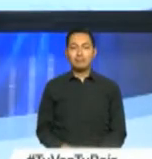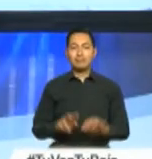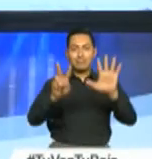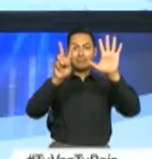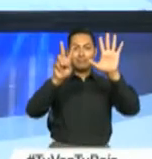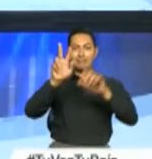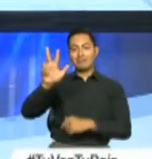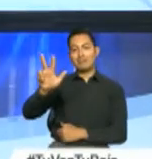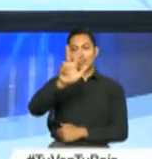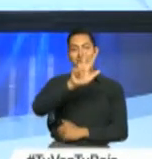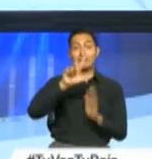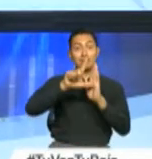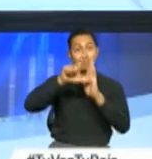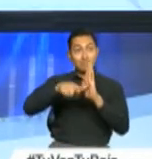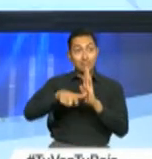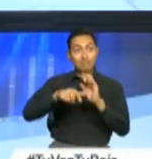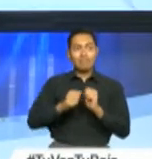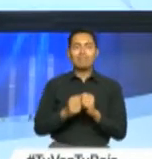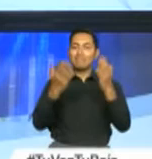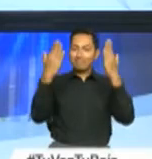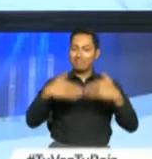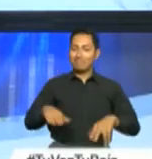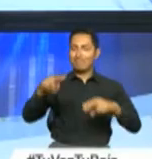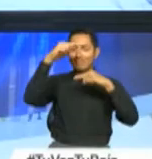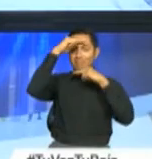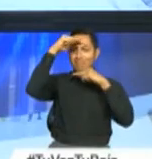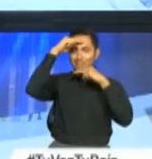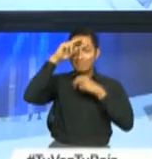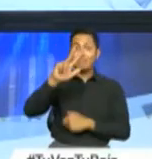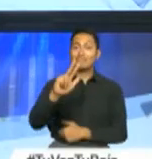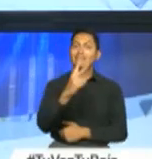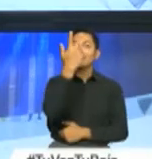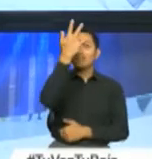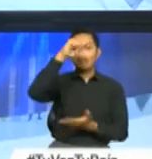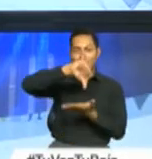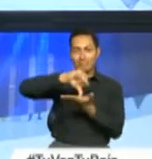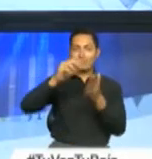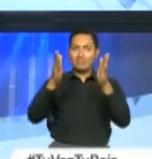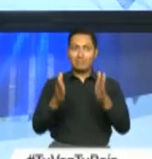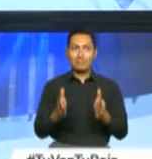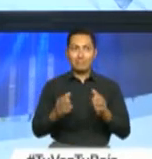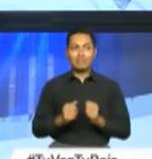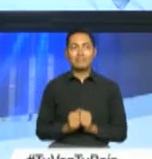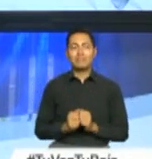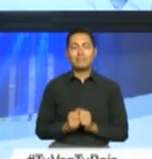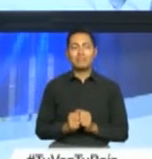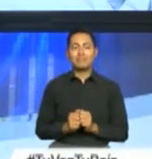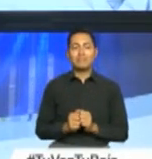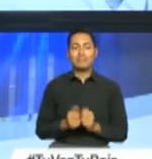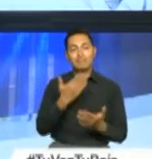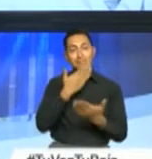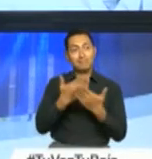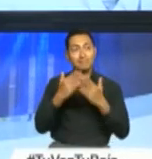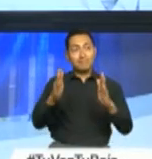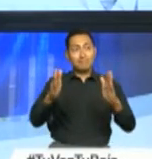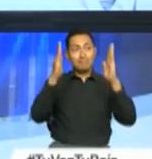19 horas con 33 minutos. Aquí finalizamos la tercera emisión del Noticiero Ciudadano. Soy Marcos Villamar.